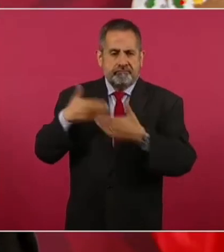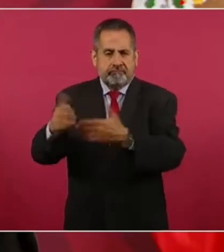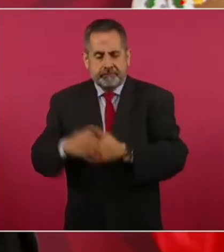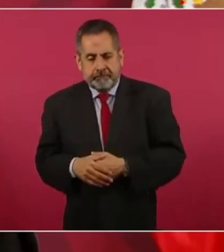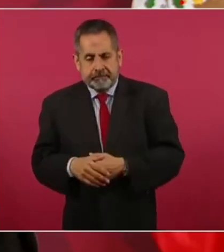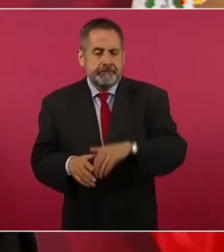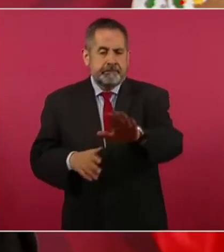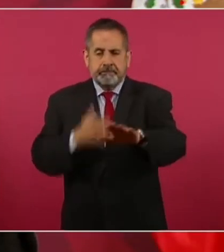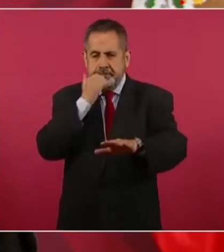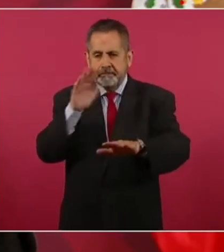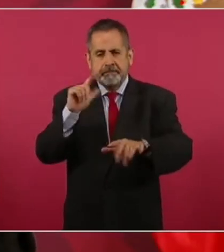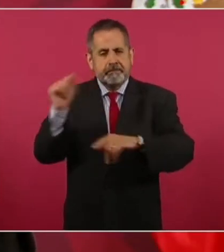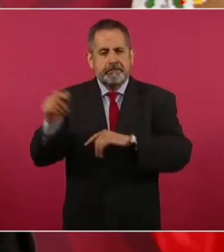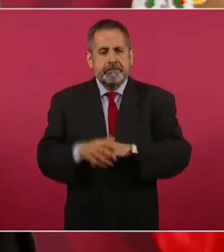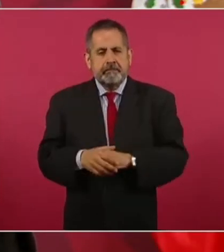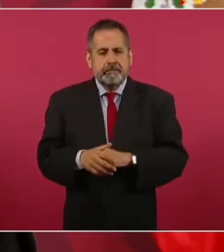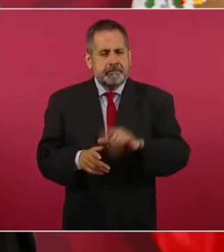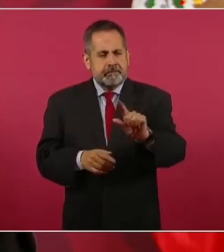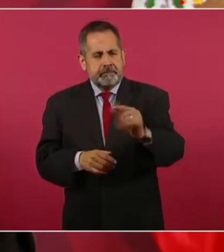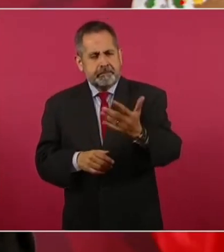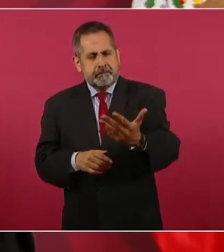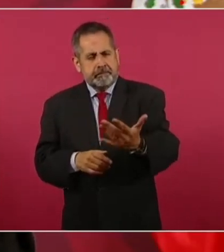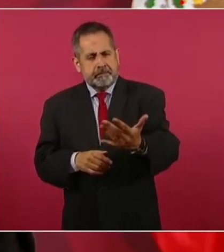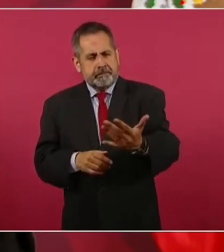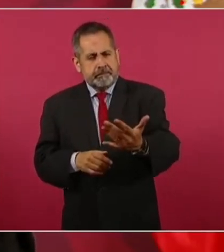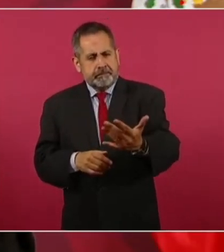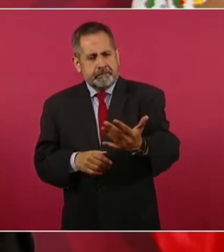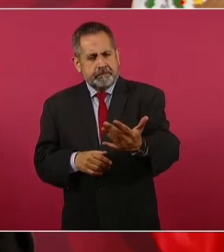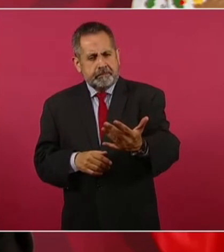Ya nos vamos. Muy rápido, presidente. ¿Qué? Espérame.